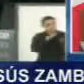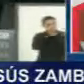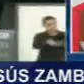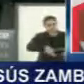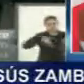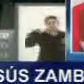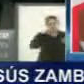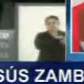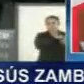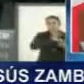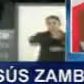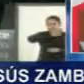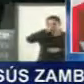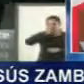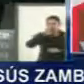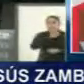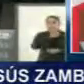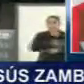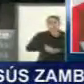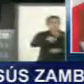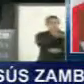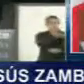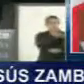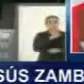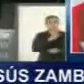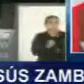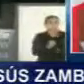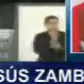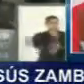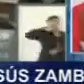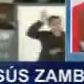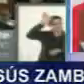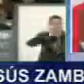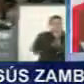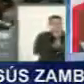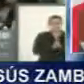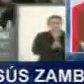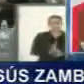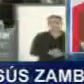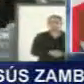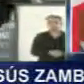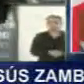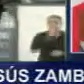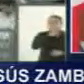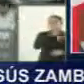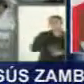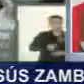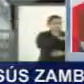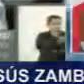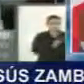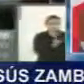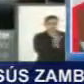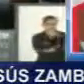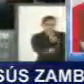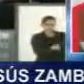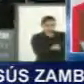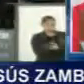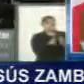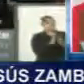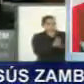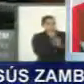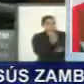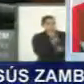instructora que sí hay elementos para quitarle el fuero constitucional, y la Cámara de Diputados tendría